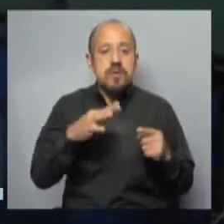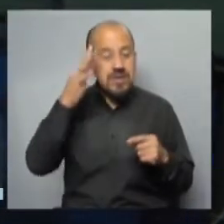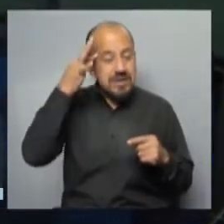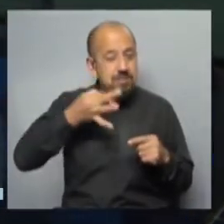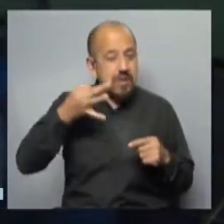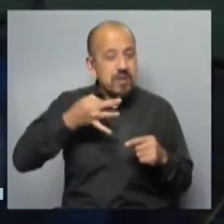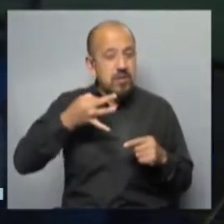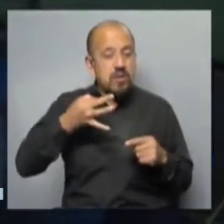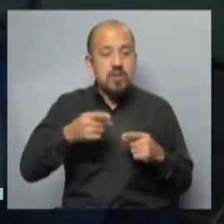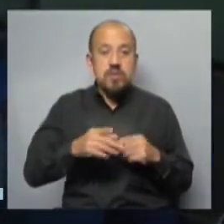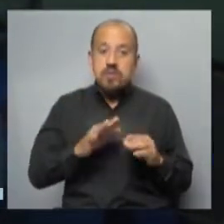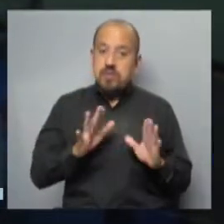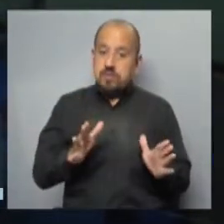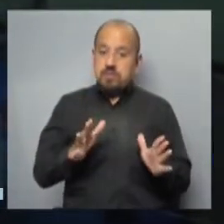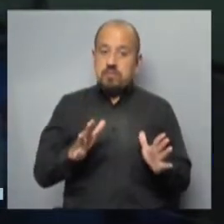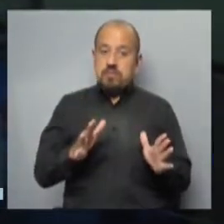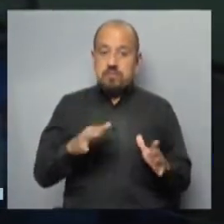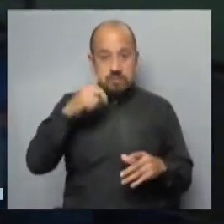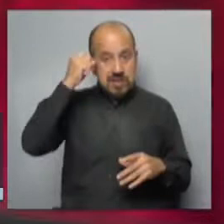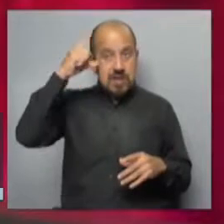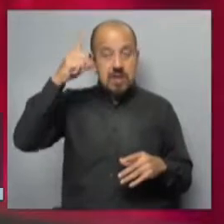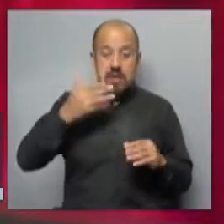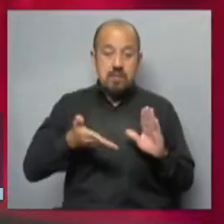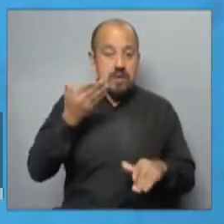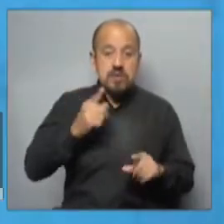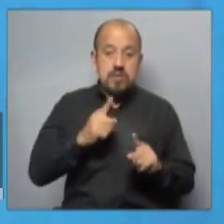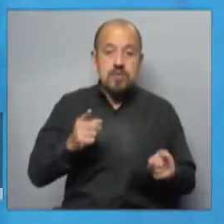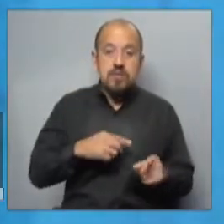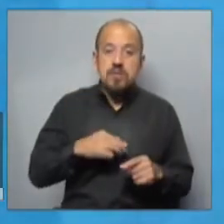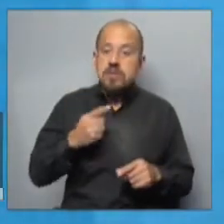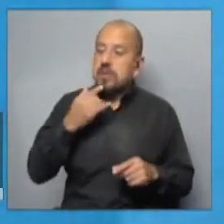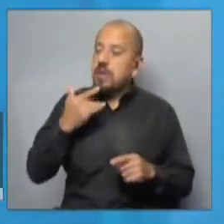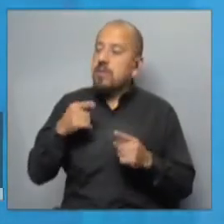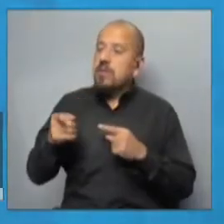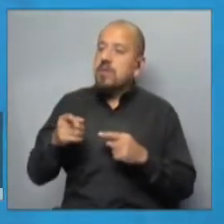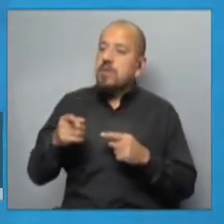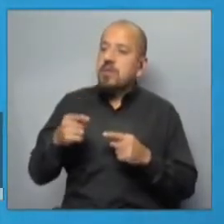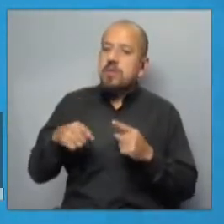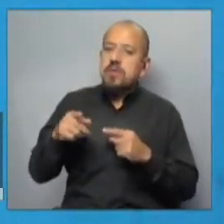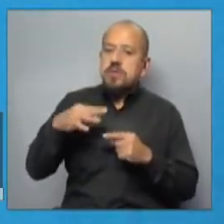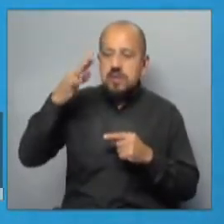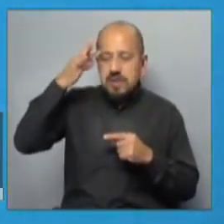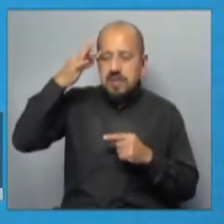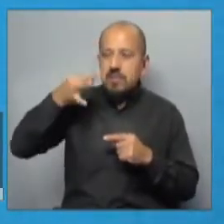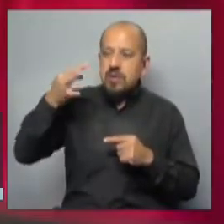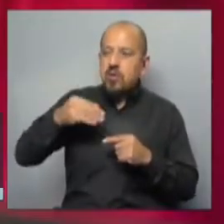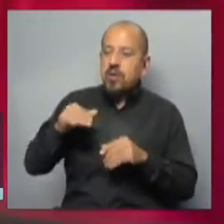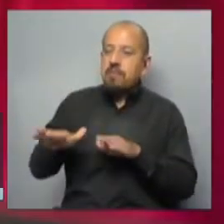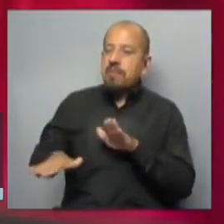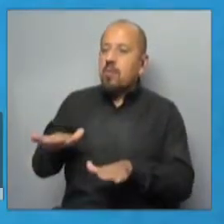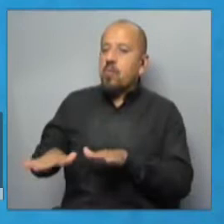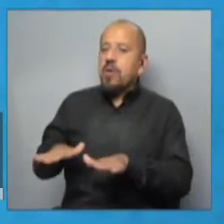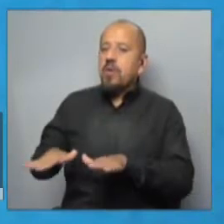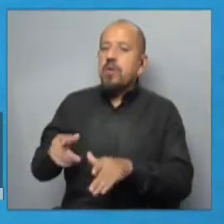en algo no te hace que sea superdotado ya está el ejemplo de la serie atípica que el personaje es experto en pingüino por ejemplo no hay nadie